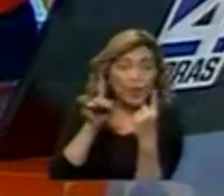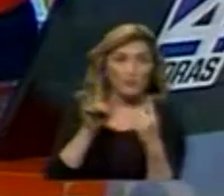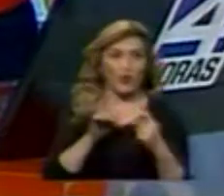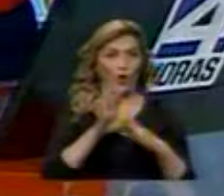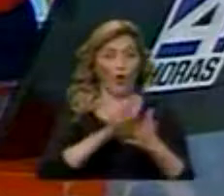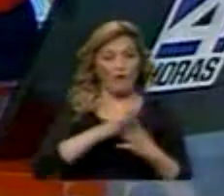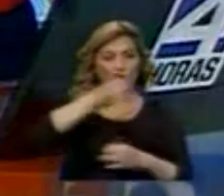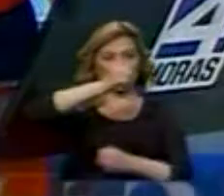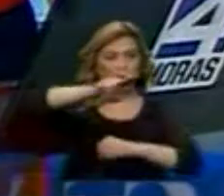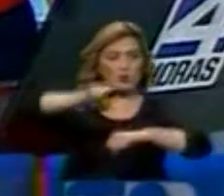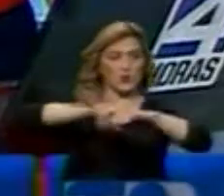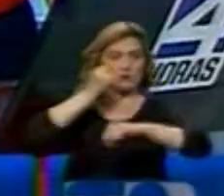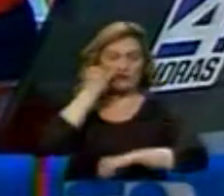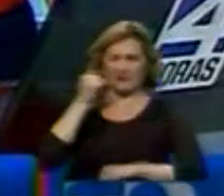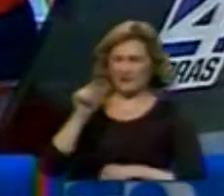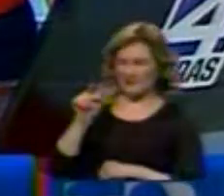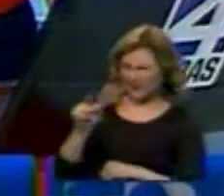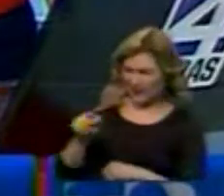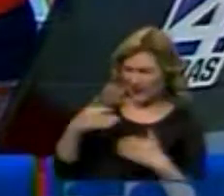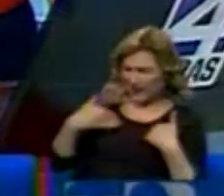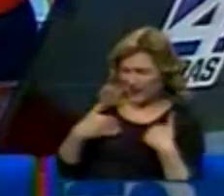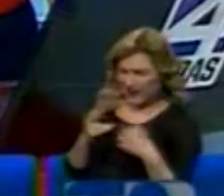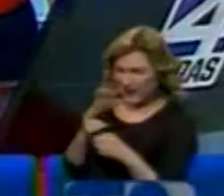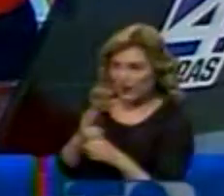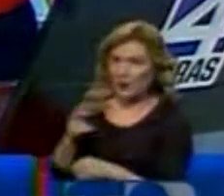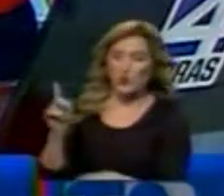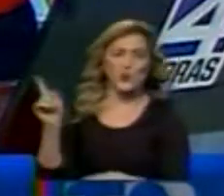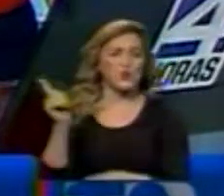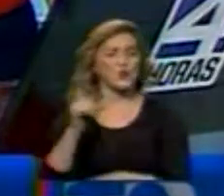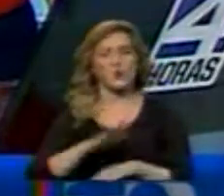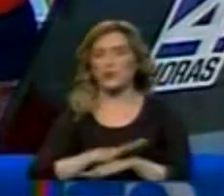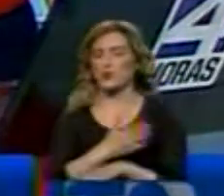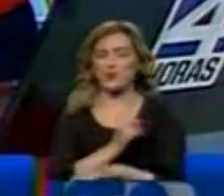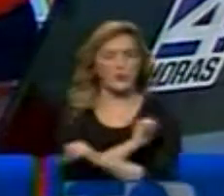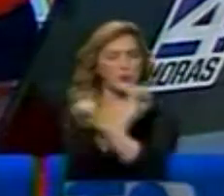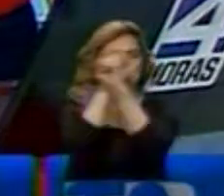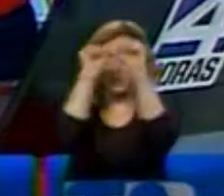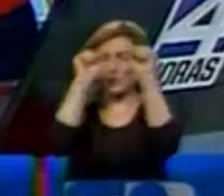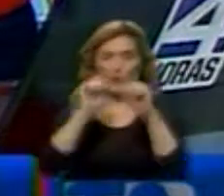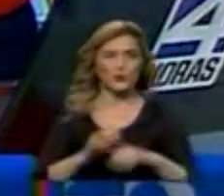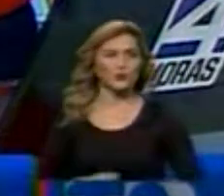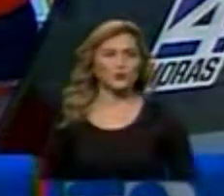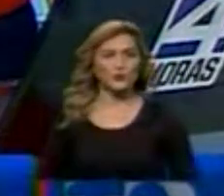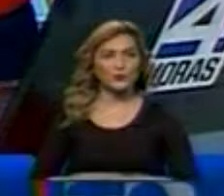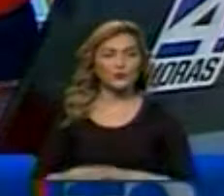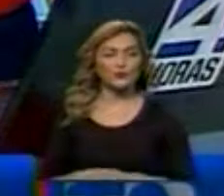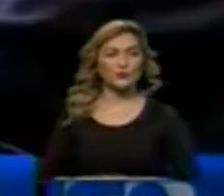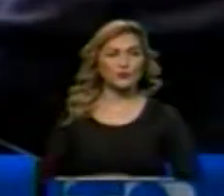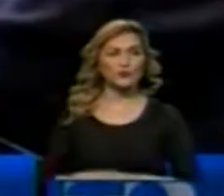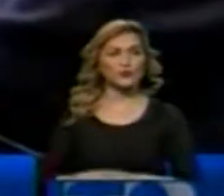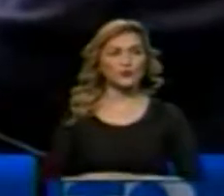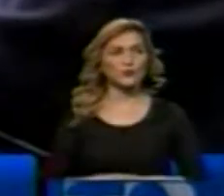la CONAIE informó que no asistiría a la reunión convocada esta mañana por el presidente.